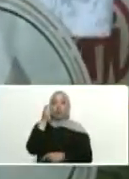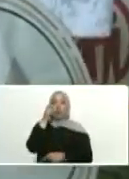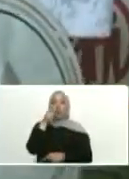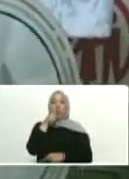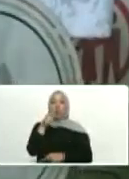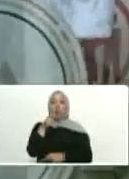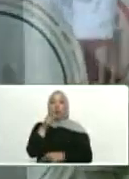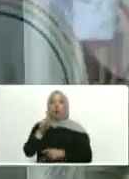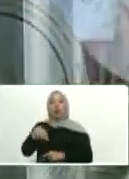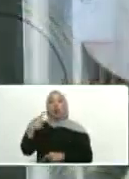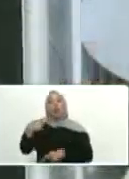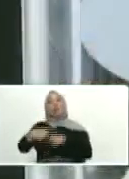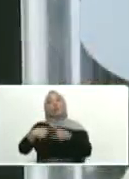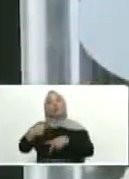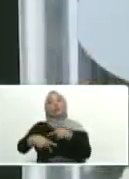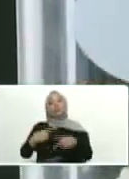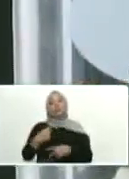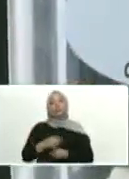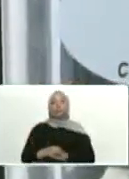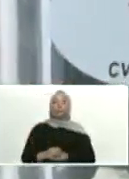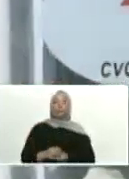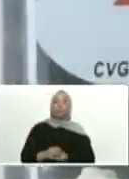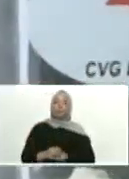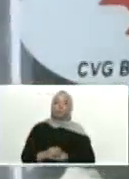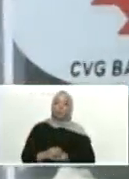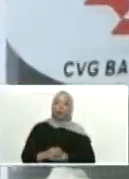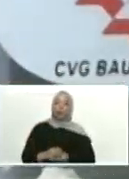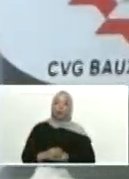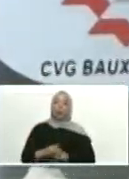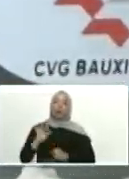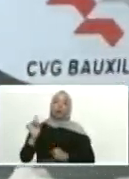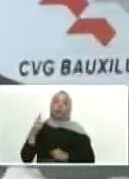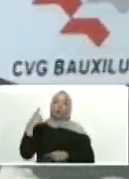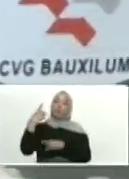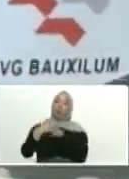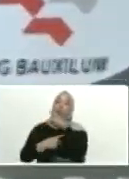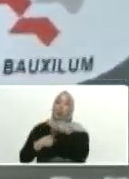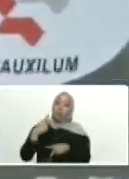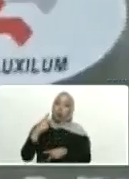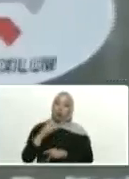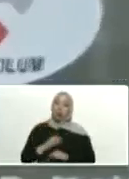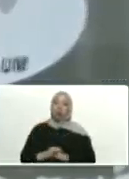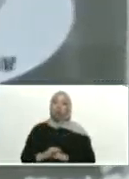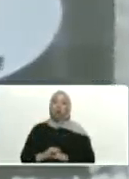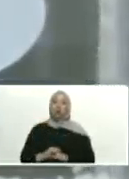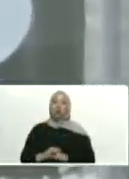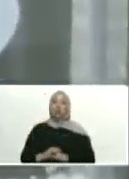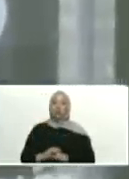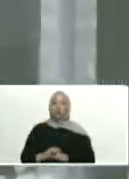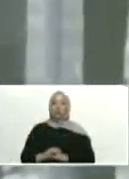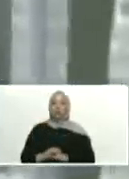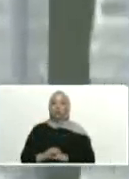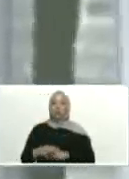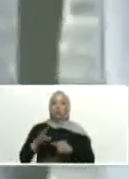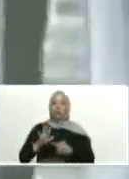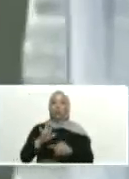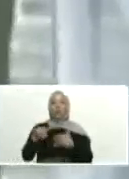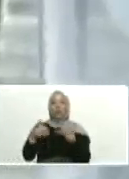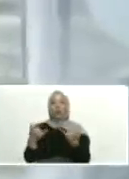hidrato después de una producción de la bolsita que llega la descargamos la descargamos en el muelle